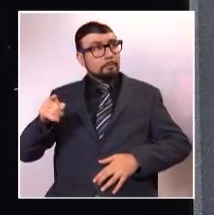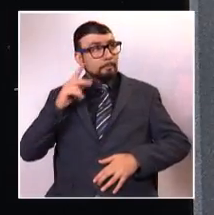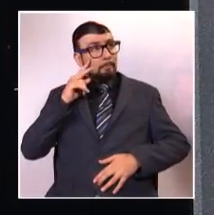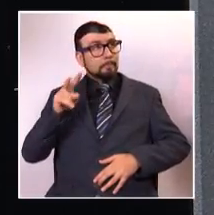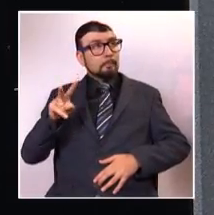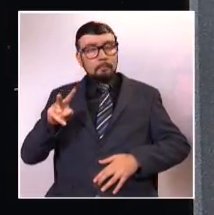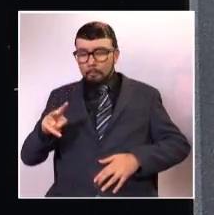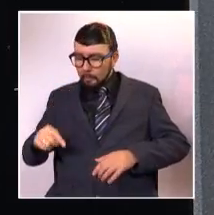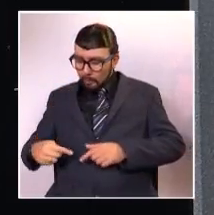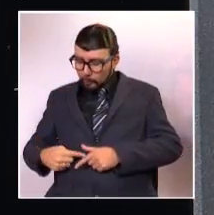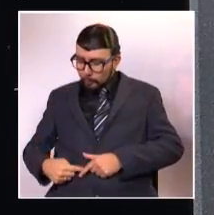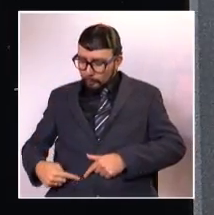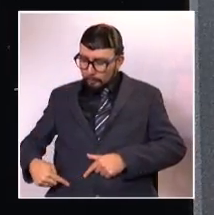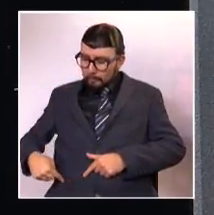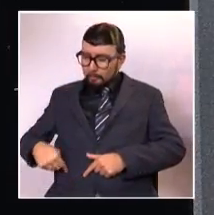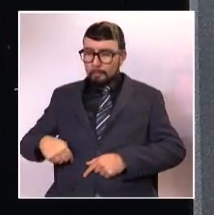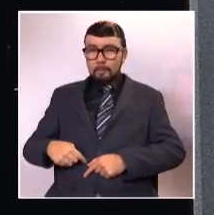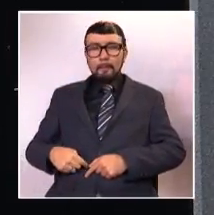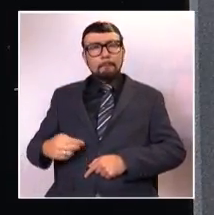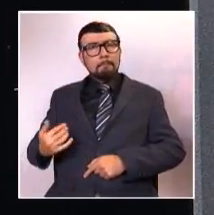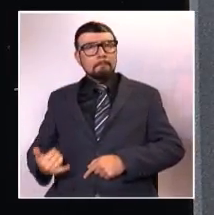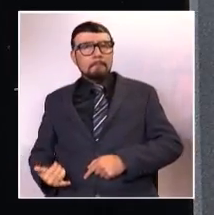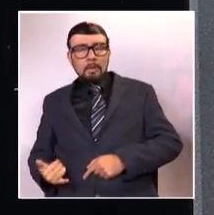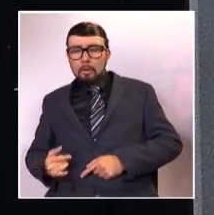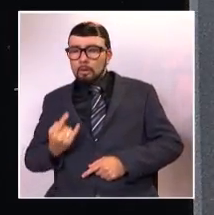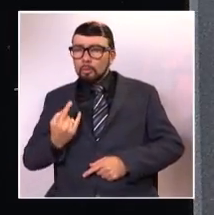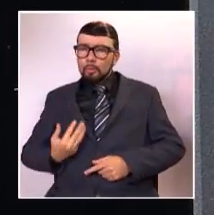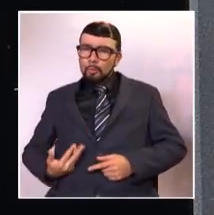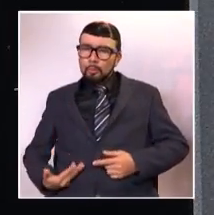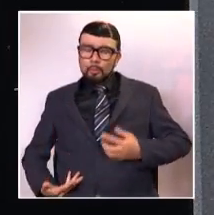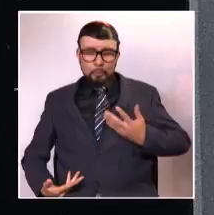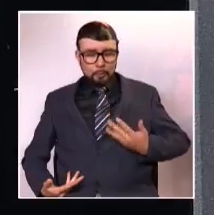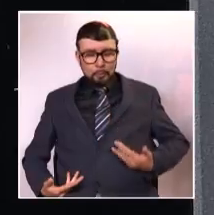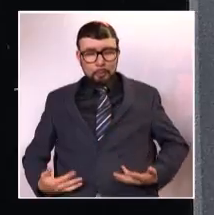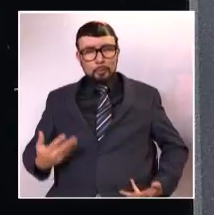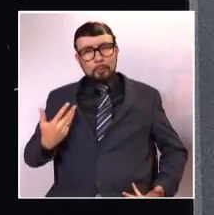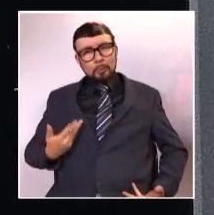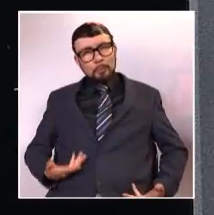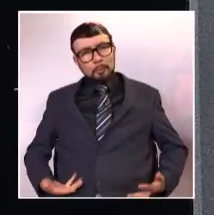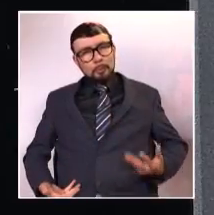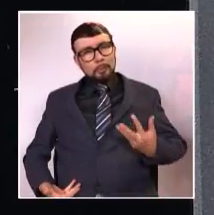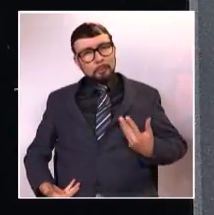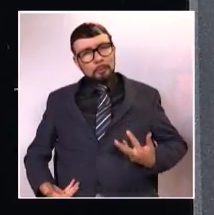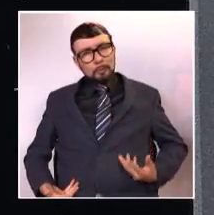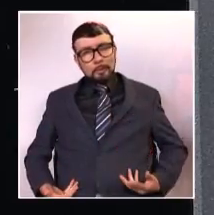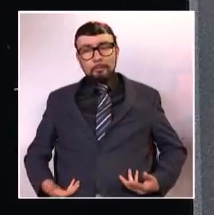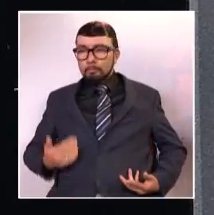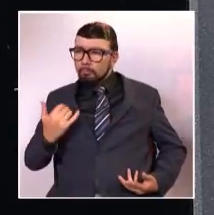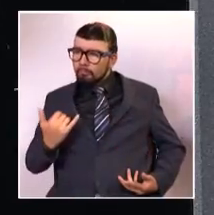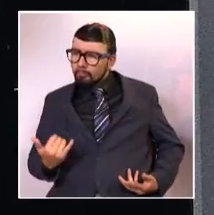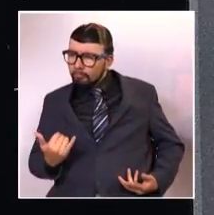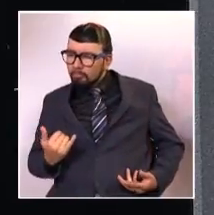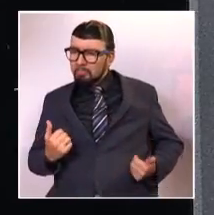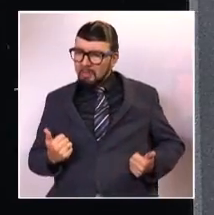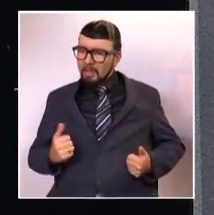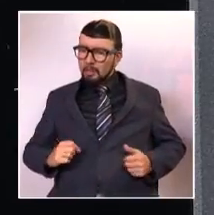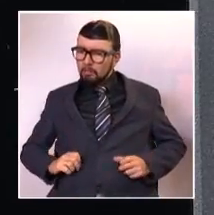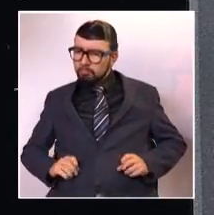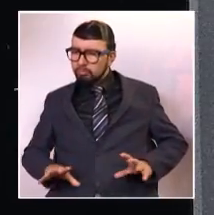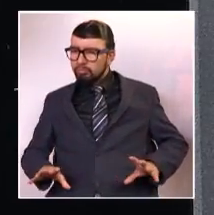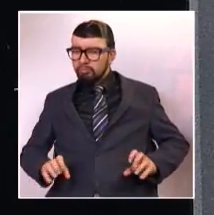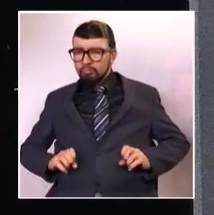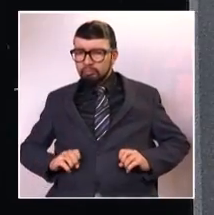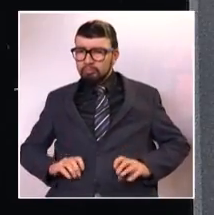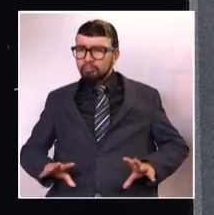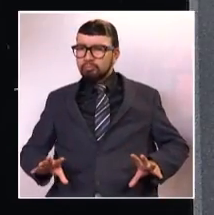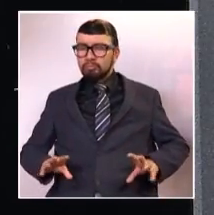parte medular, o la parte del sistema colector, que es este. Vemos que esté, digamos, funcionando bien el riñón,